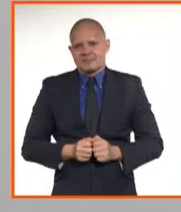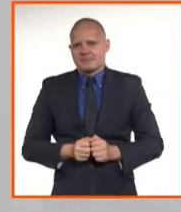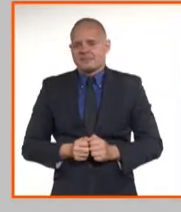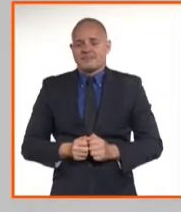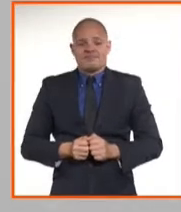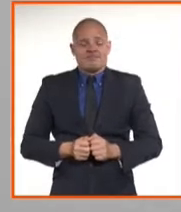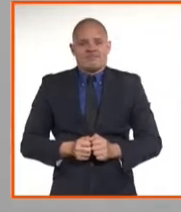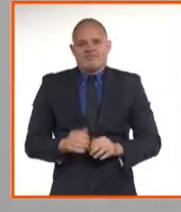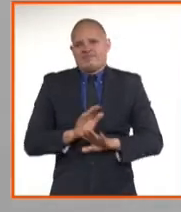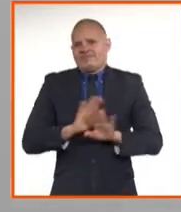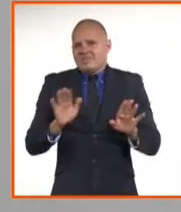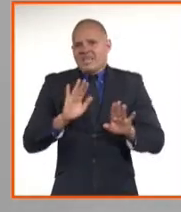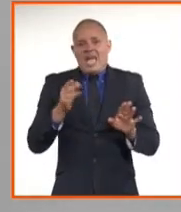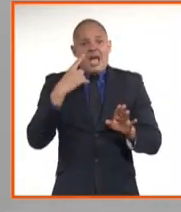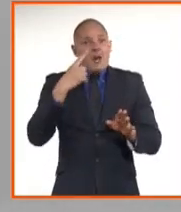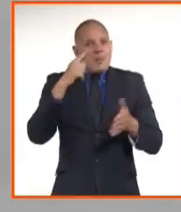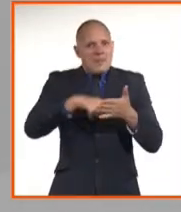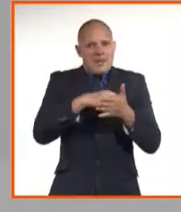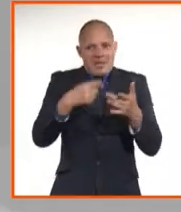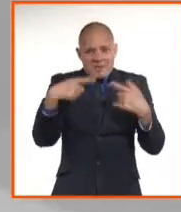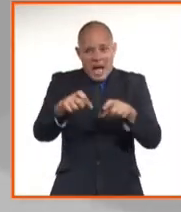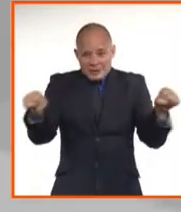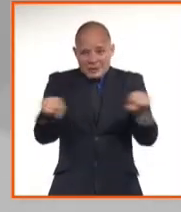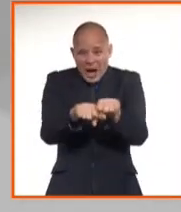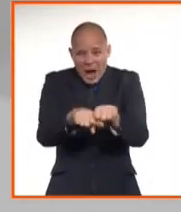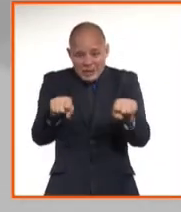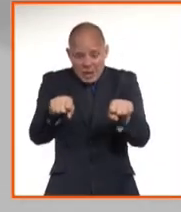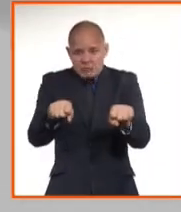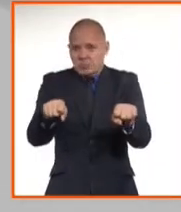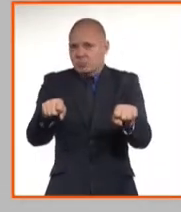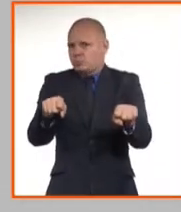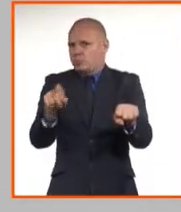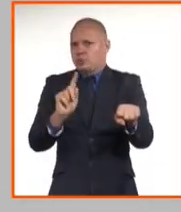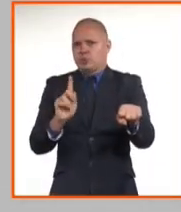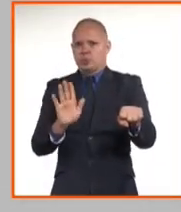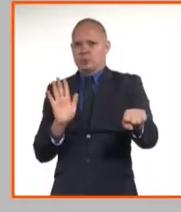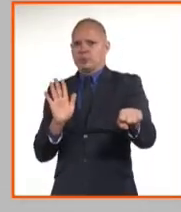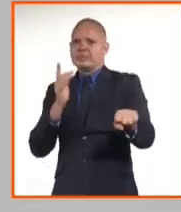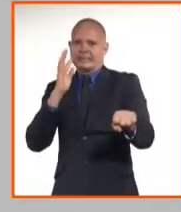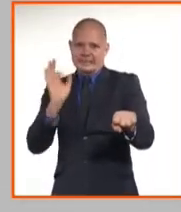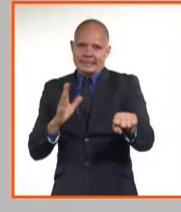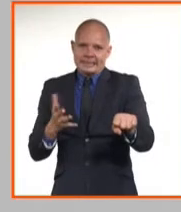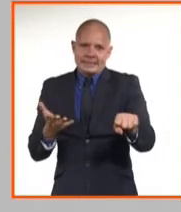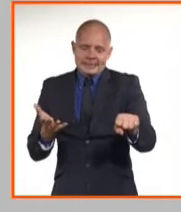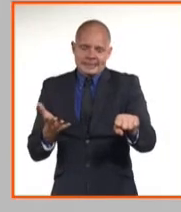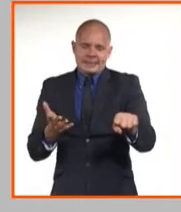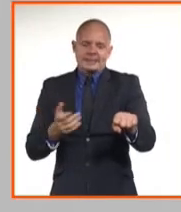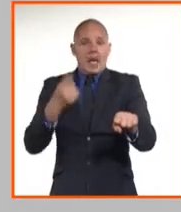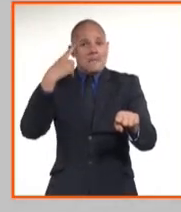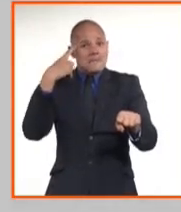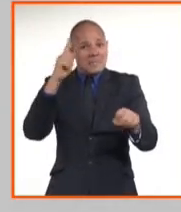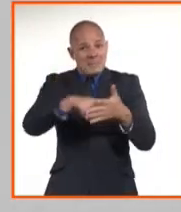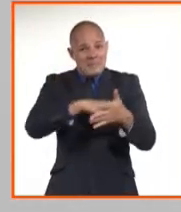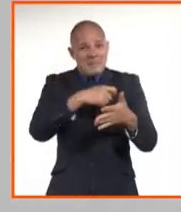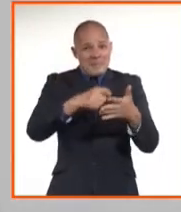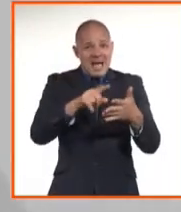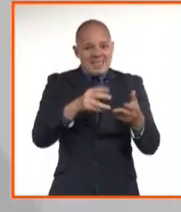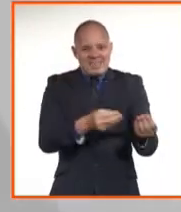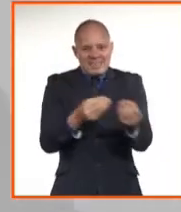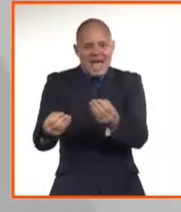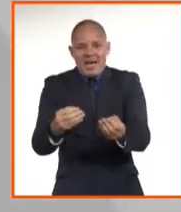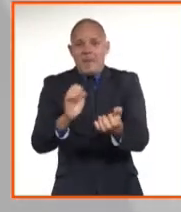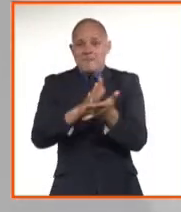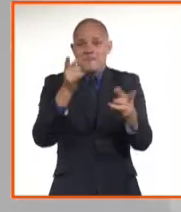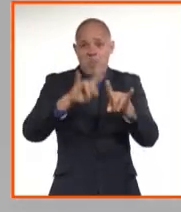impidió poder cumplir con el compromiso que teníamos previsto de que realmente se aportaran estos 740